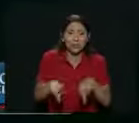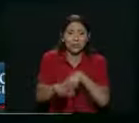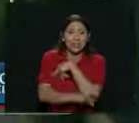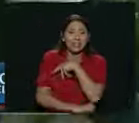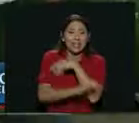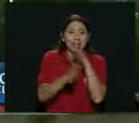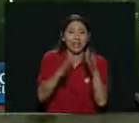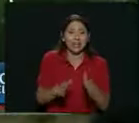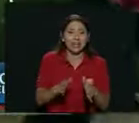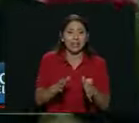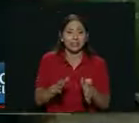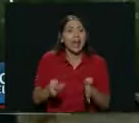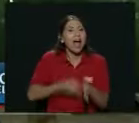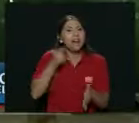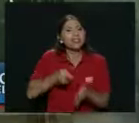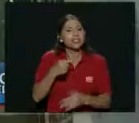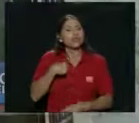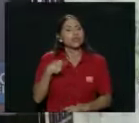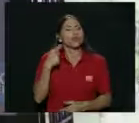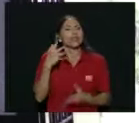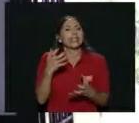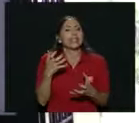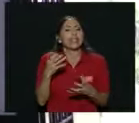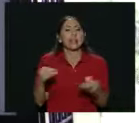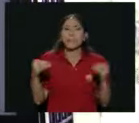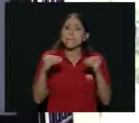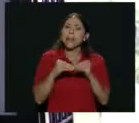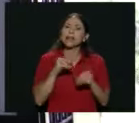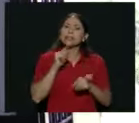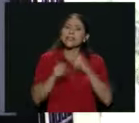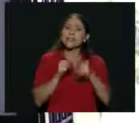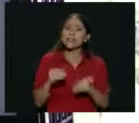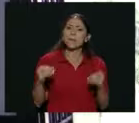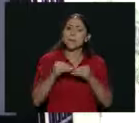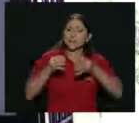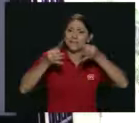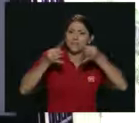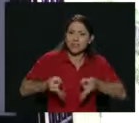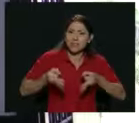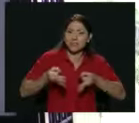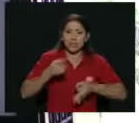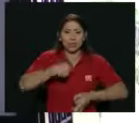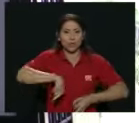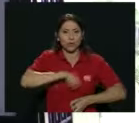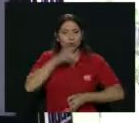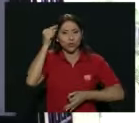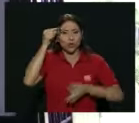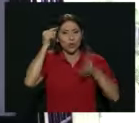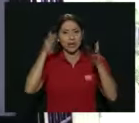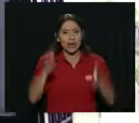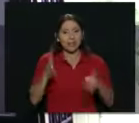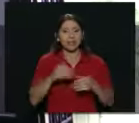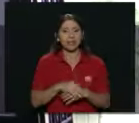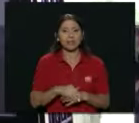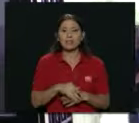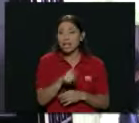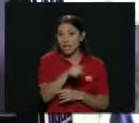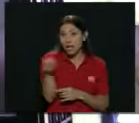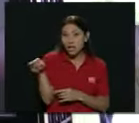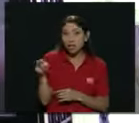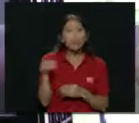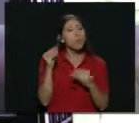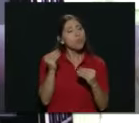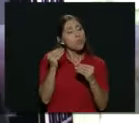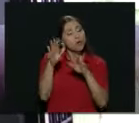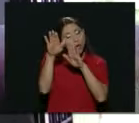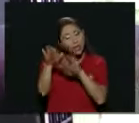y a veces uno echa de menos una actitud más crítica y más firme de los gobernantes de nuestros países a la hora de referirse a esto.